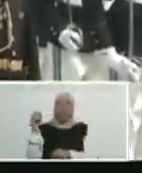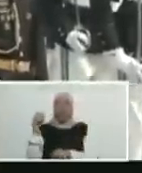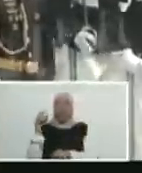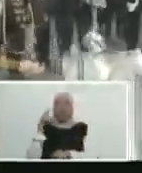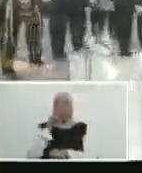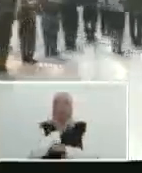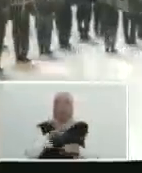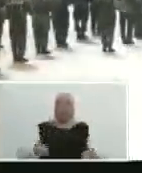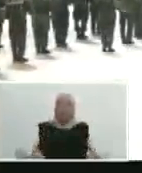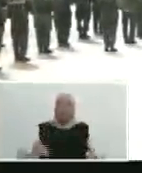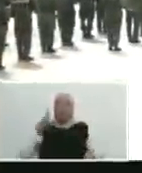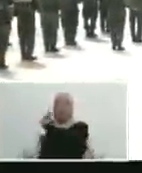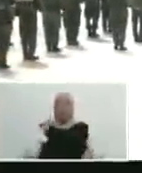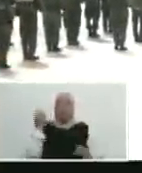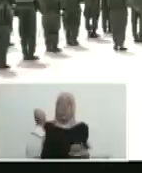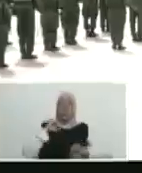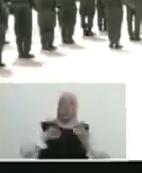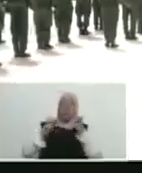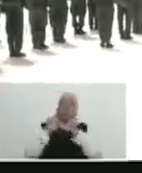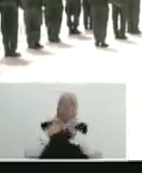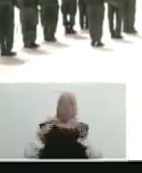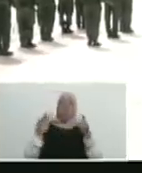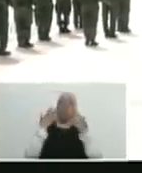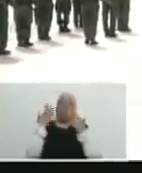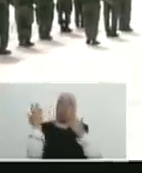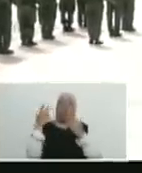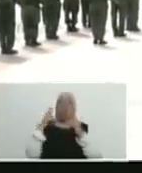Armada Nacional Bolivariana en defensa del territorio.